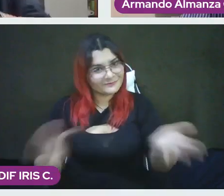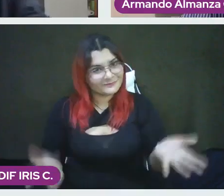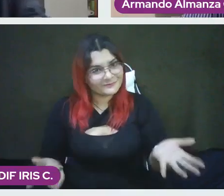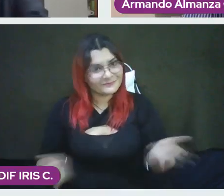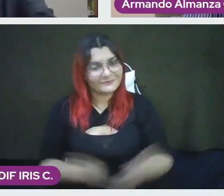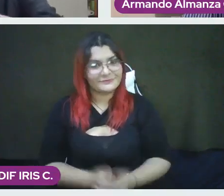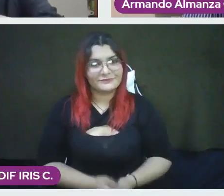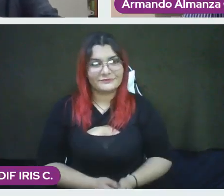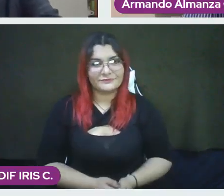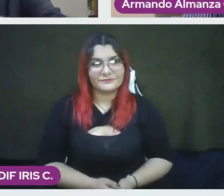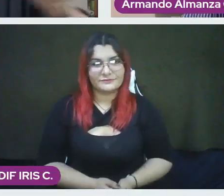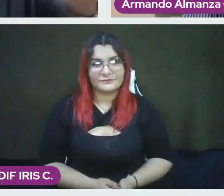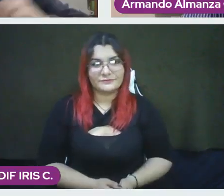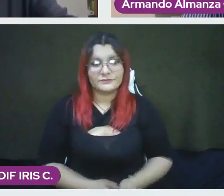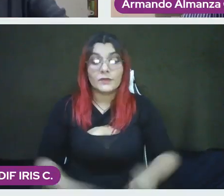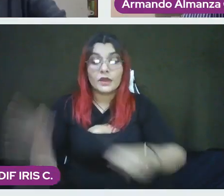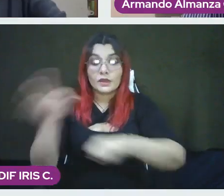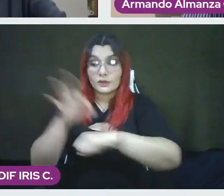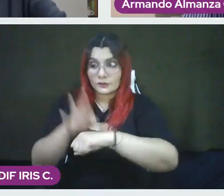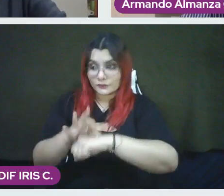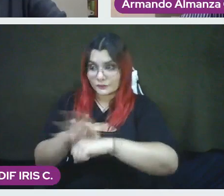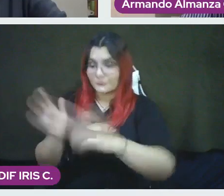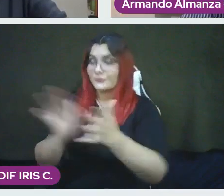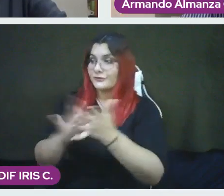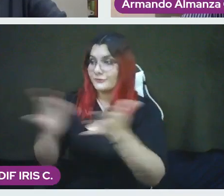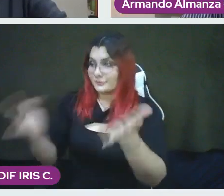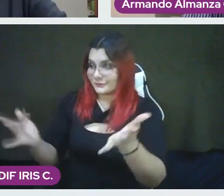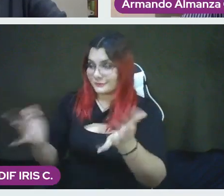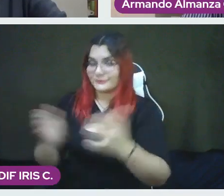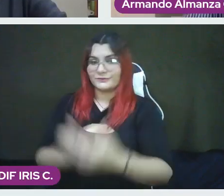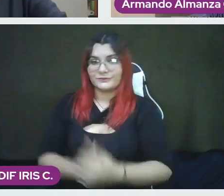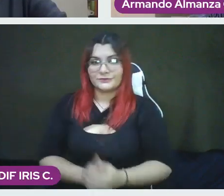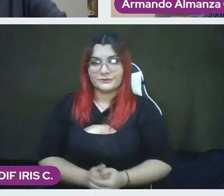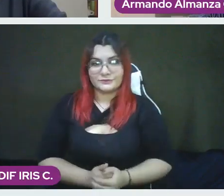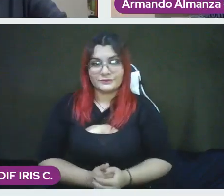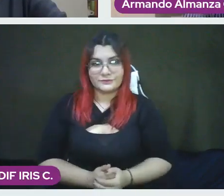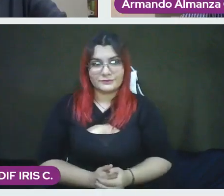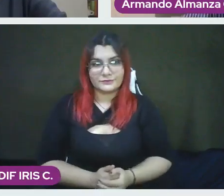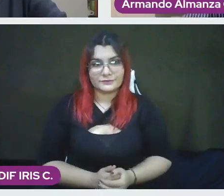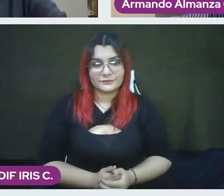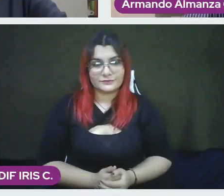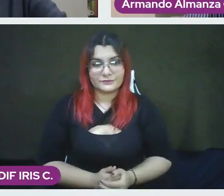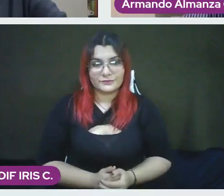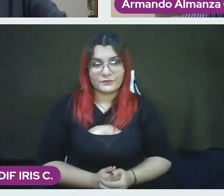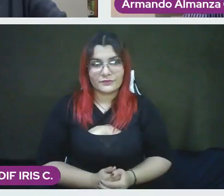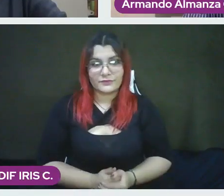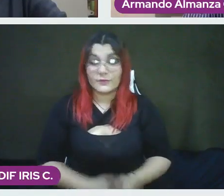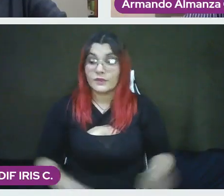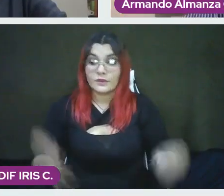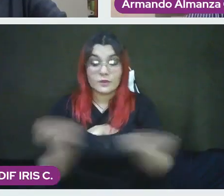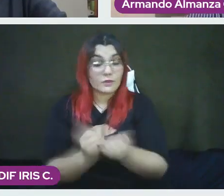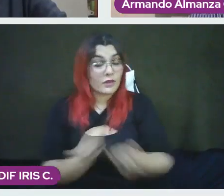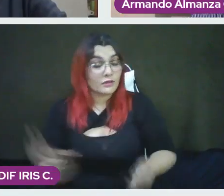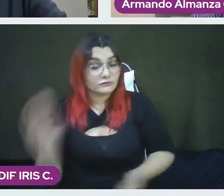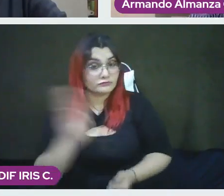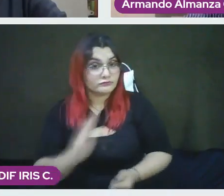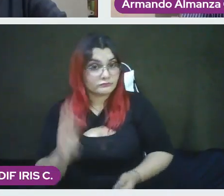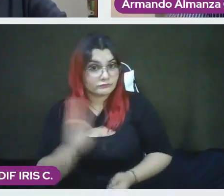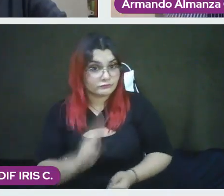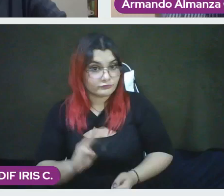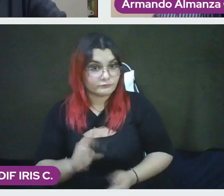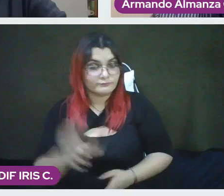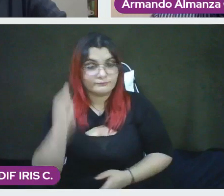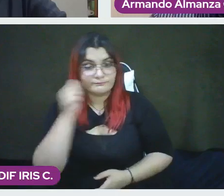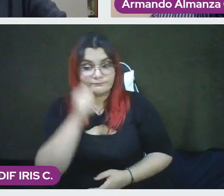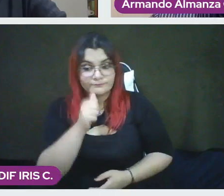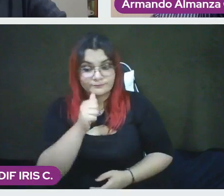Muchísimas gracias, doctor. Y bueno, pues igual, la verdad, como cada miércoles, yo